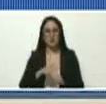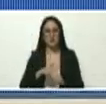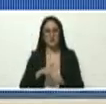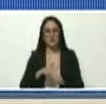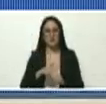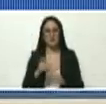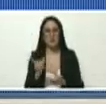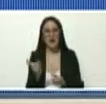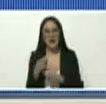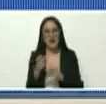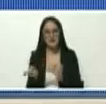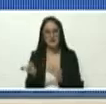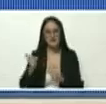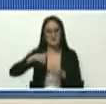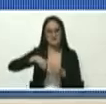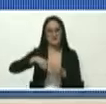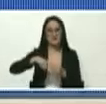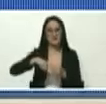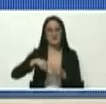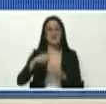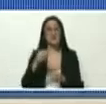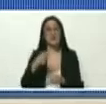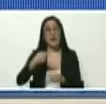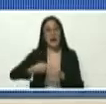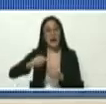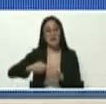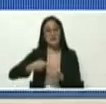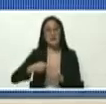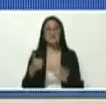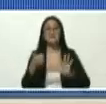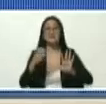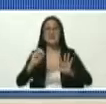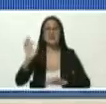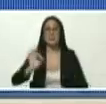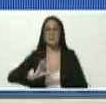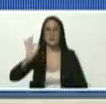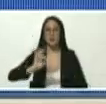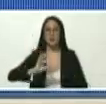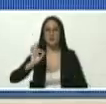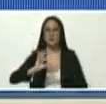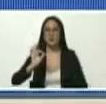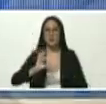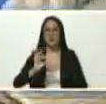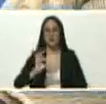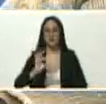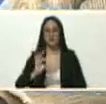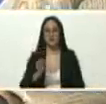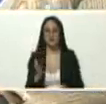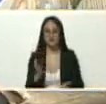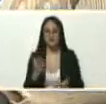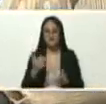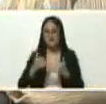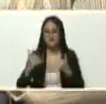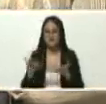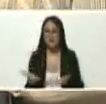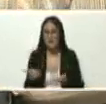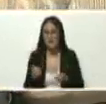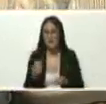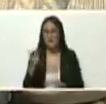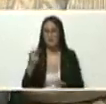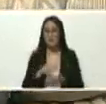el gas a la mezcla petrolera, esto incluye 60% de la demanda global energética para